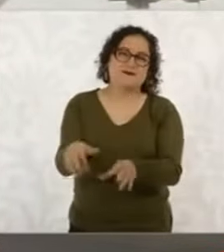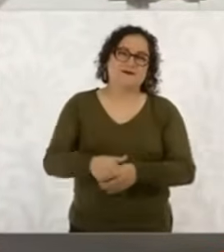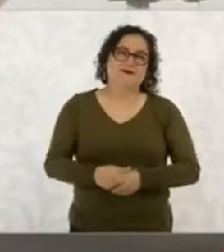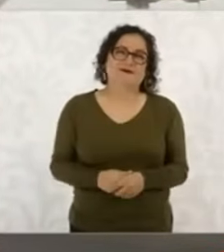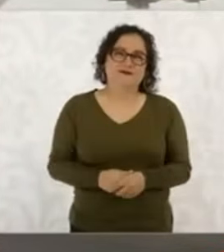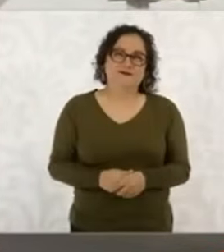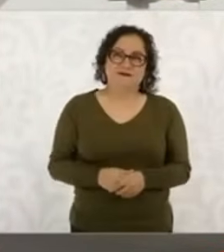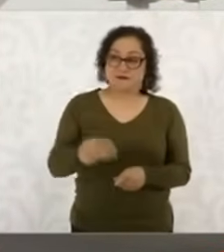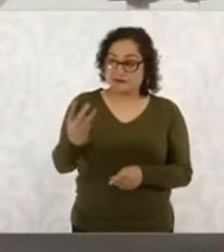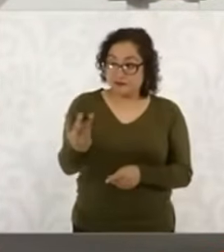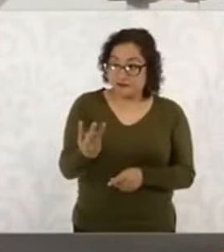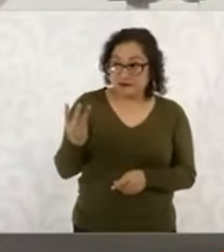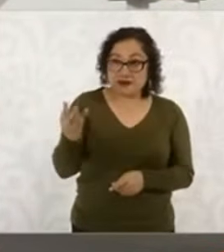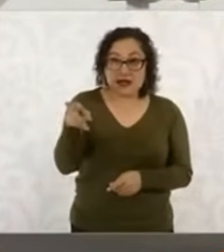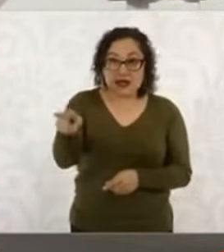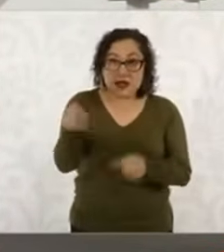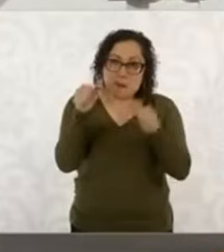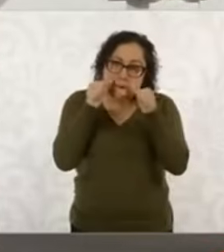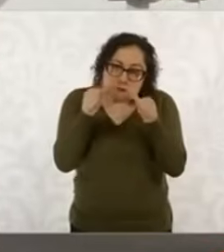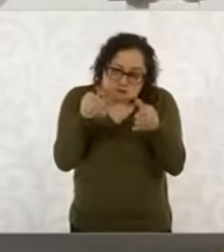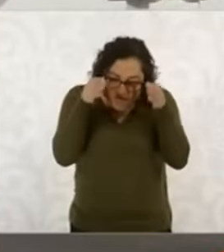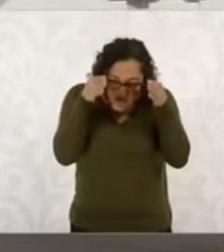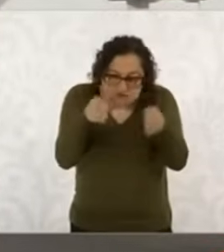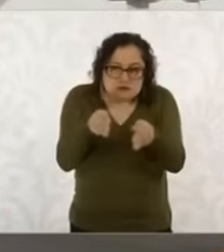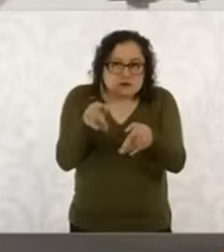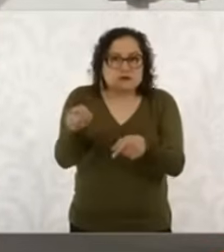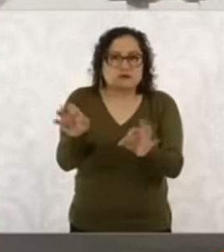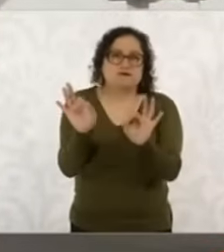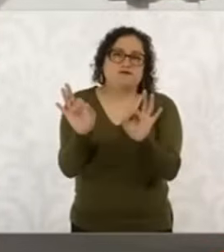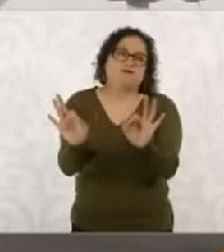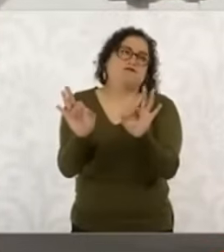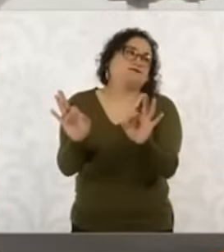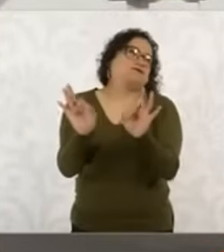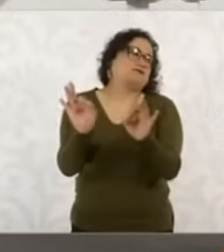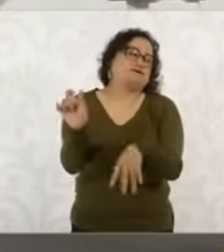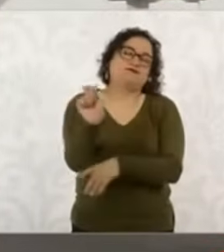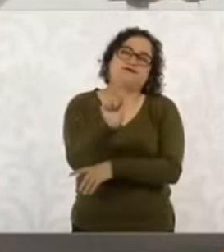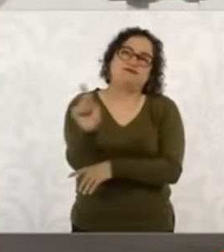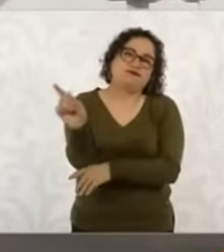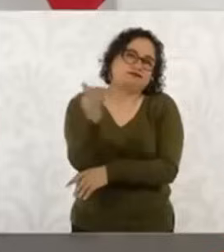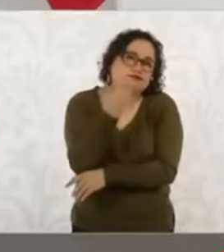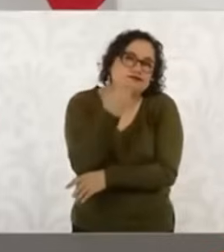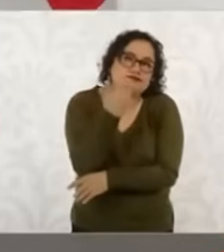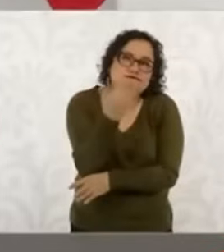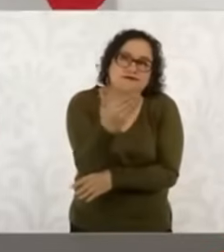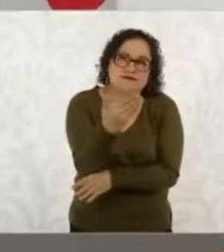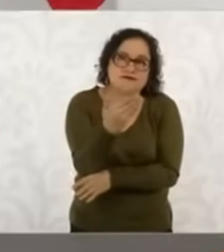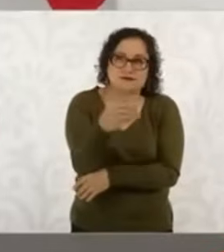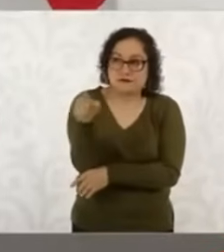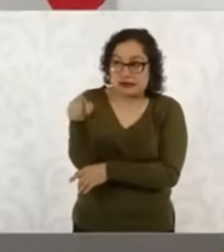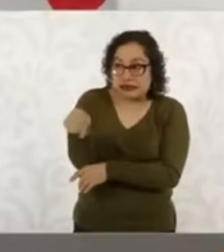Son buenísimos. Tanto que, fíjense, este año hicieron un